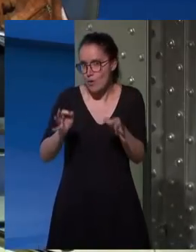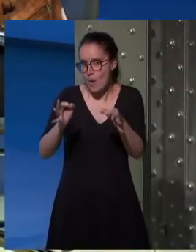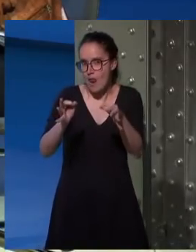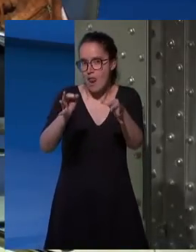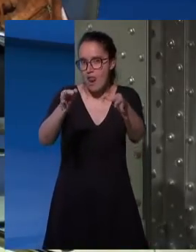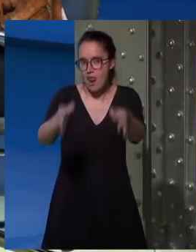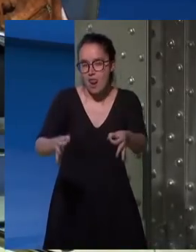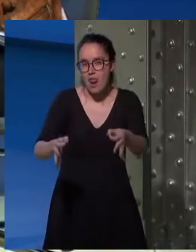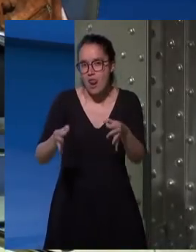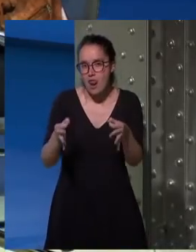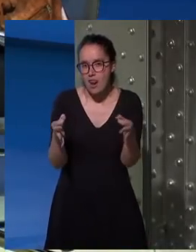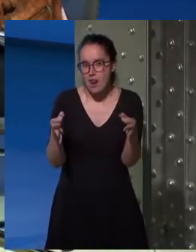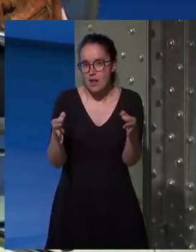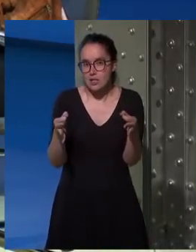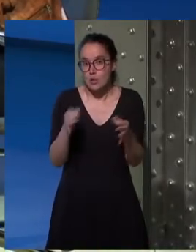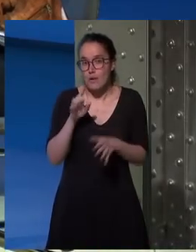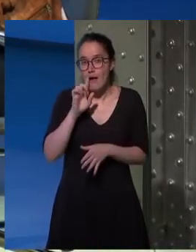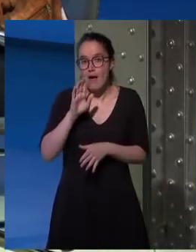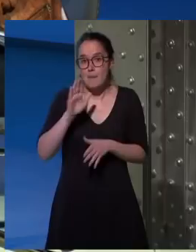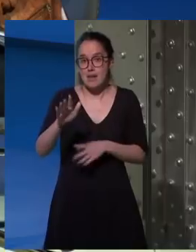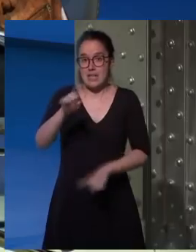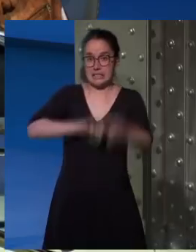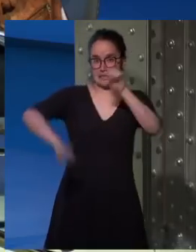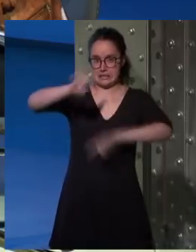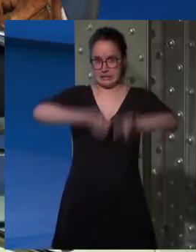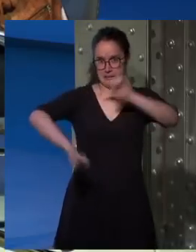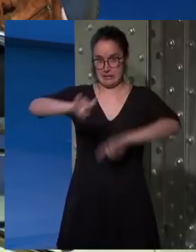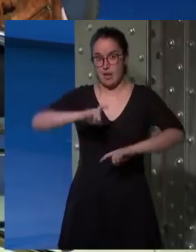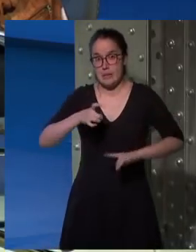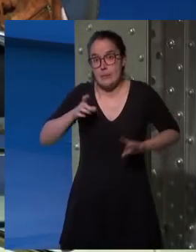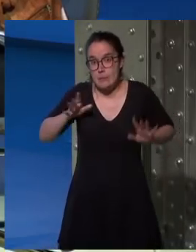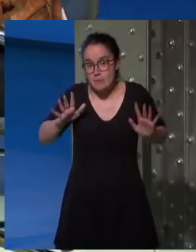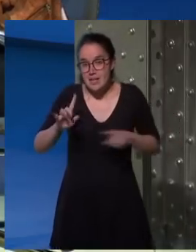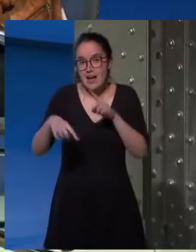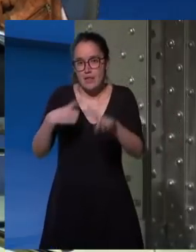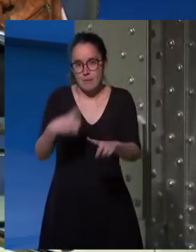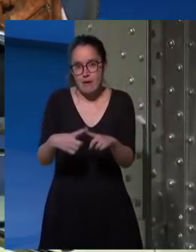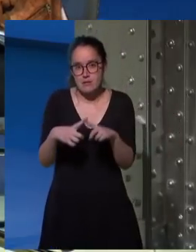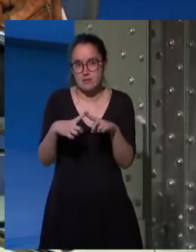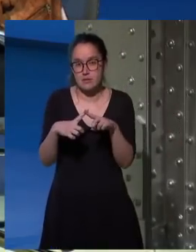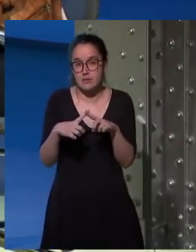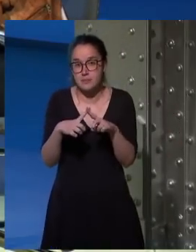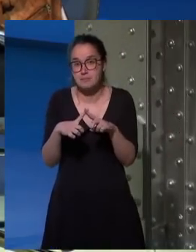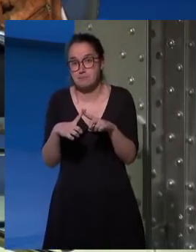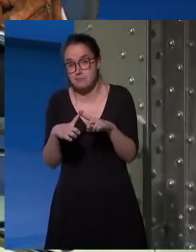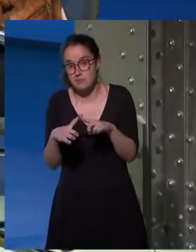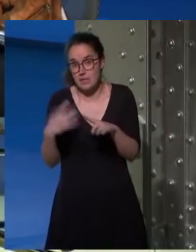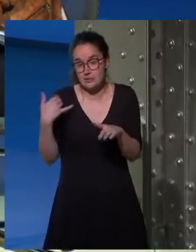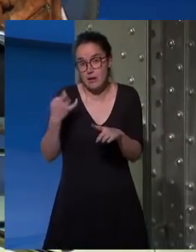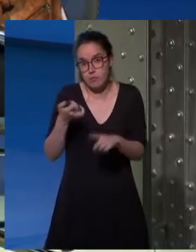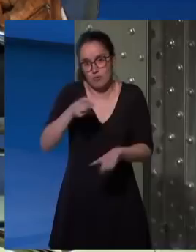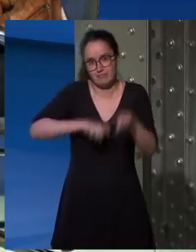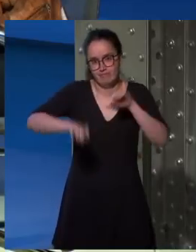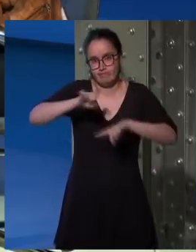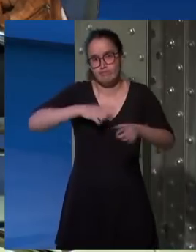siempre, ¿no? En que hay una amenaza de involución muy seria. Totalmente. Y además, pues, en fin, ya ha habido